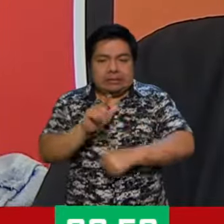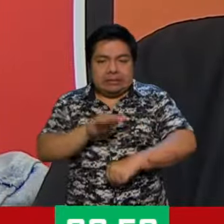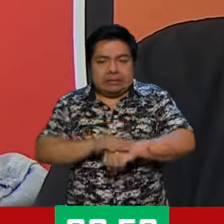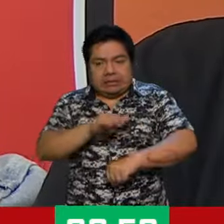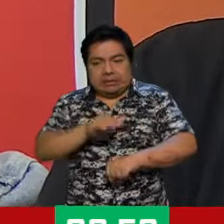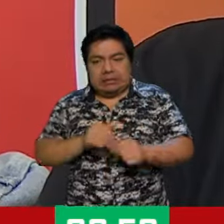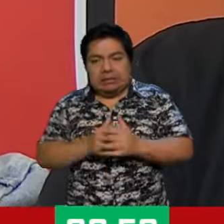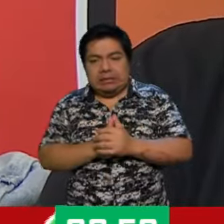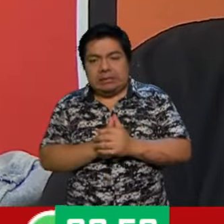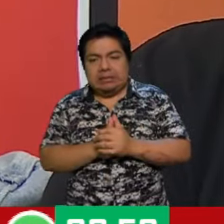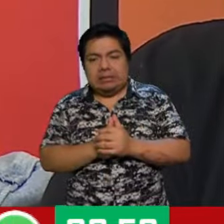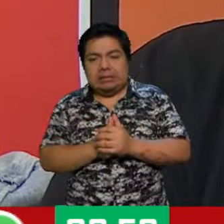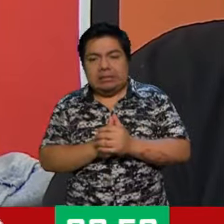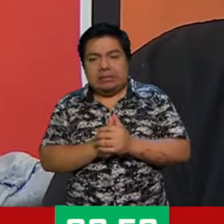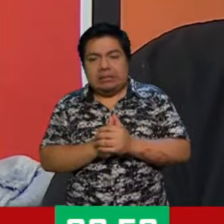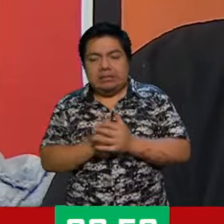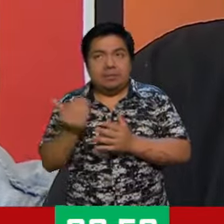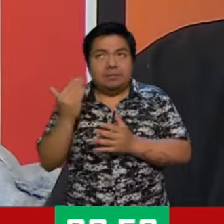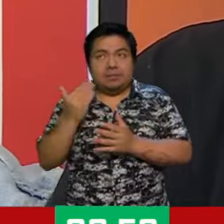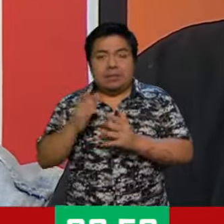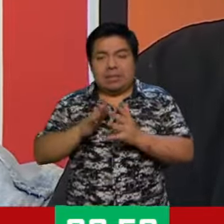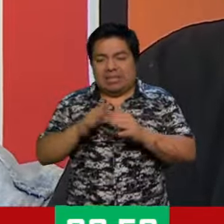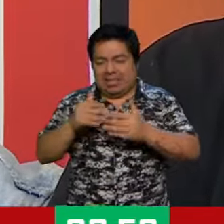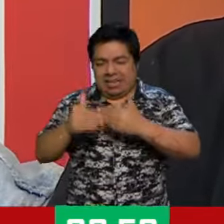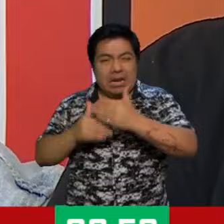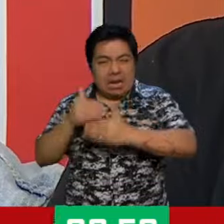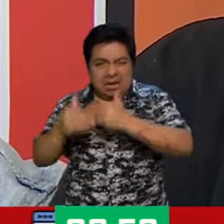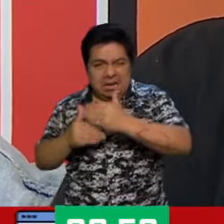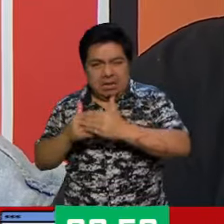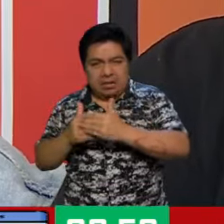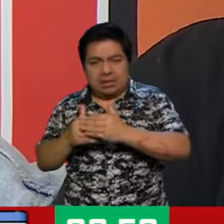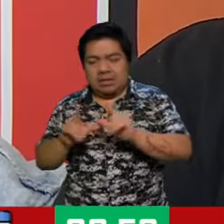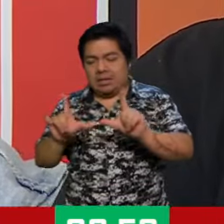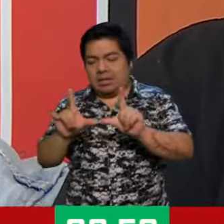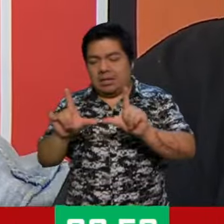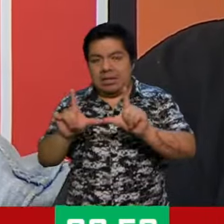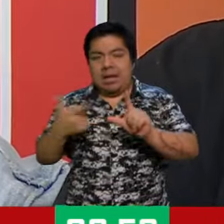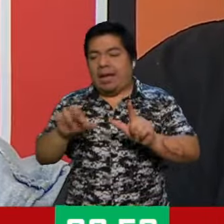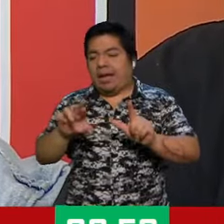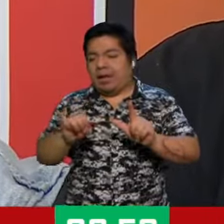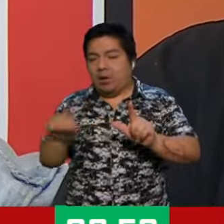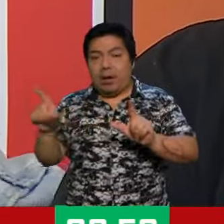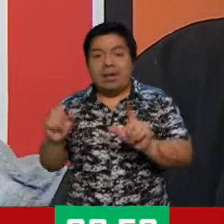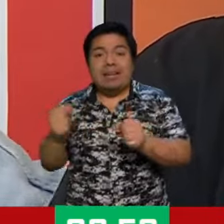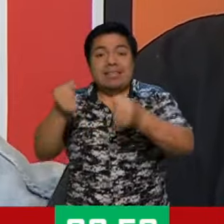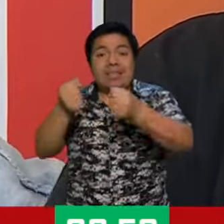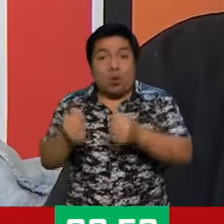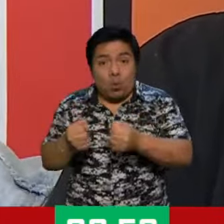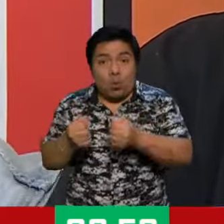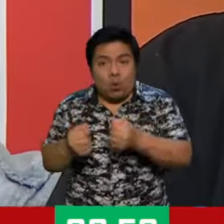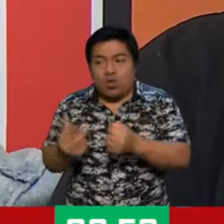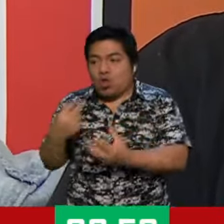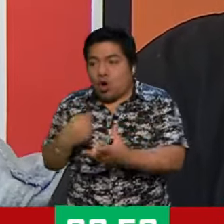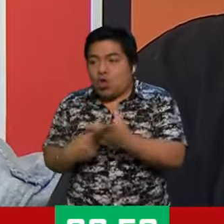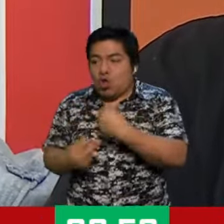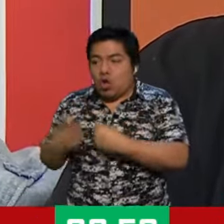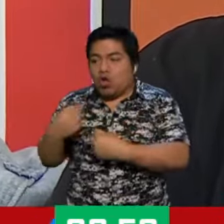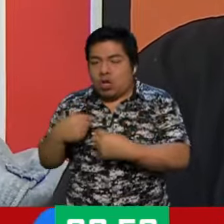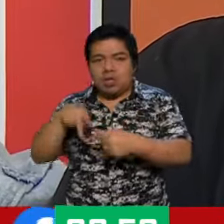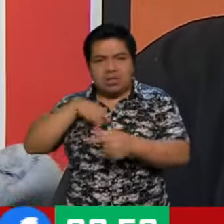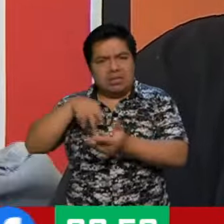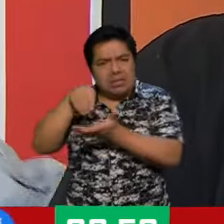causó conflicto fue hacer el trámite de cambio de identidad de género en el seguro. Dos veces me sacaron del consultorio.